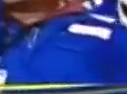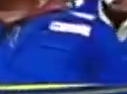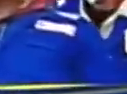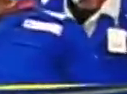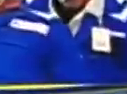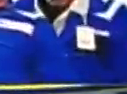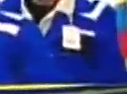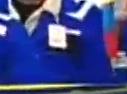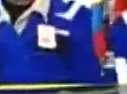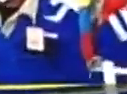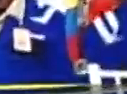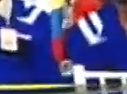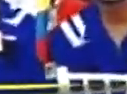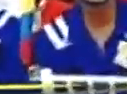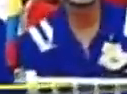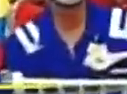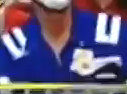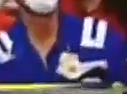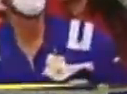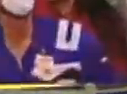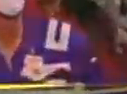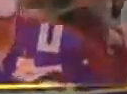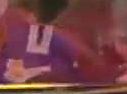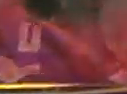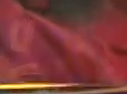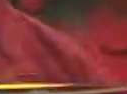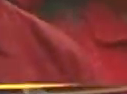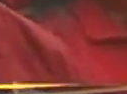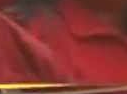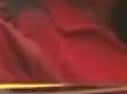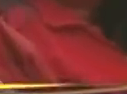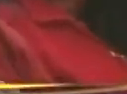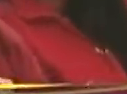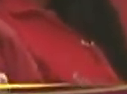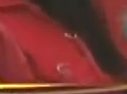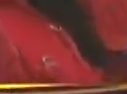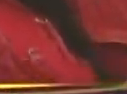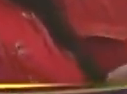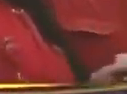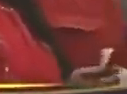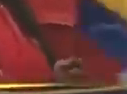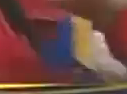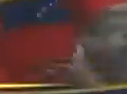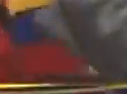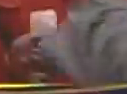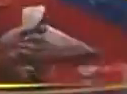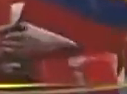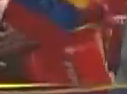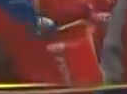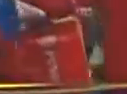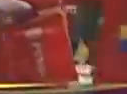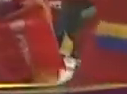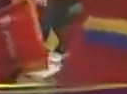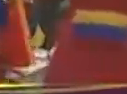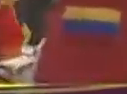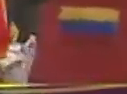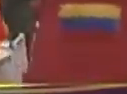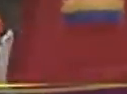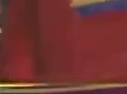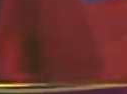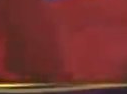las distintas instancias internacionales, pero que además el presidente constitucional Nicolás Maduro